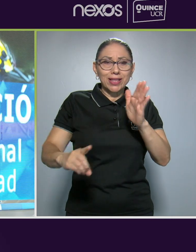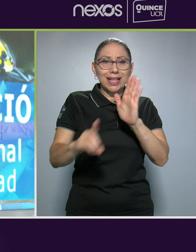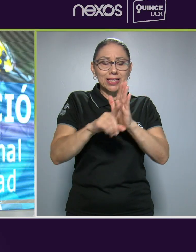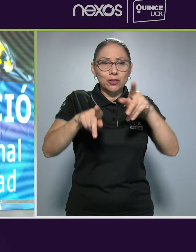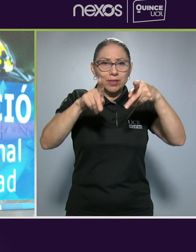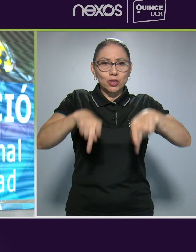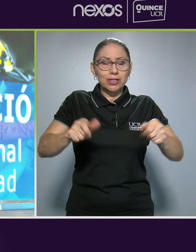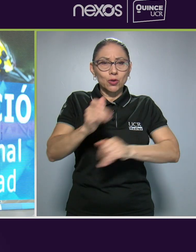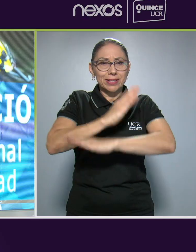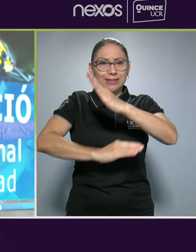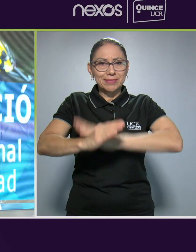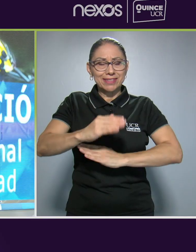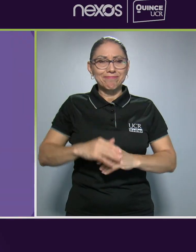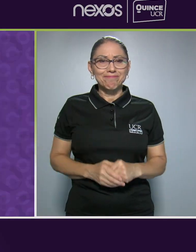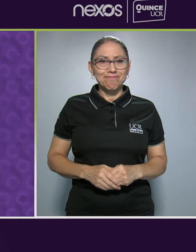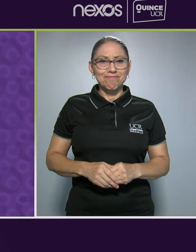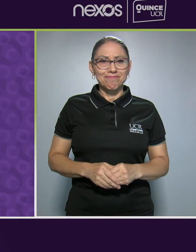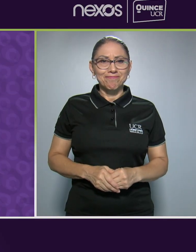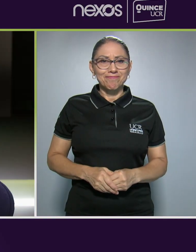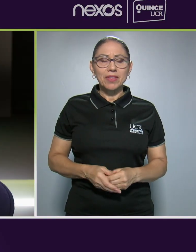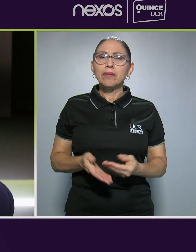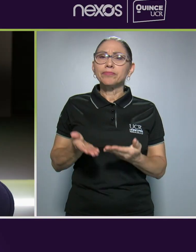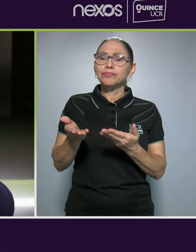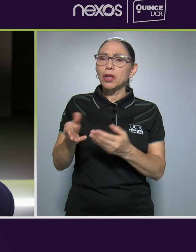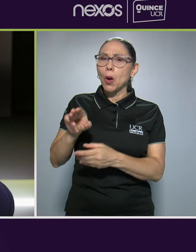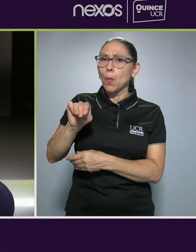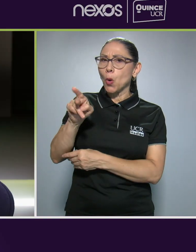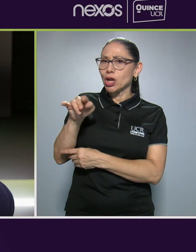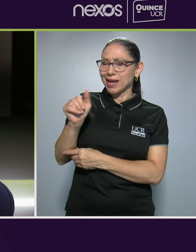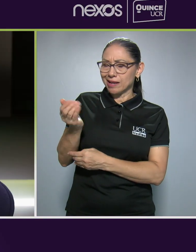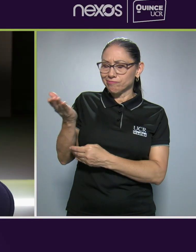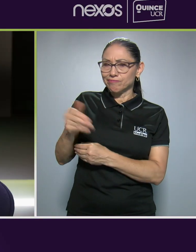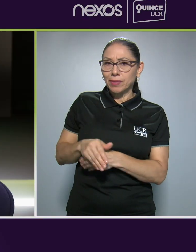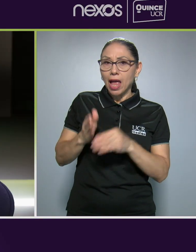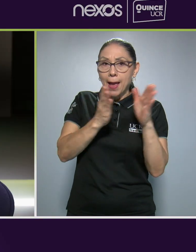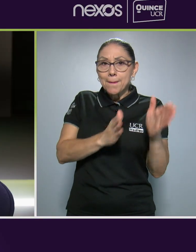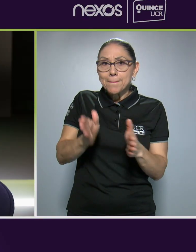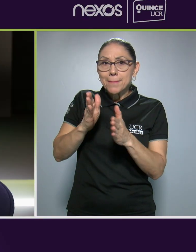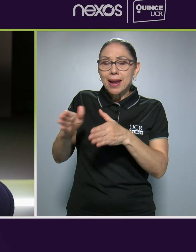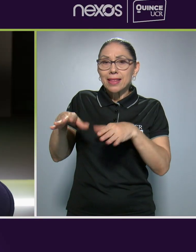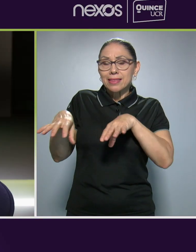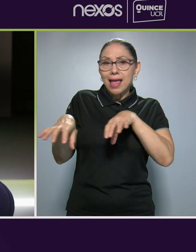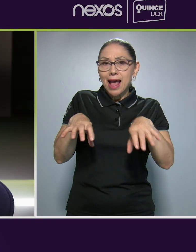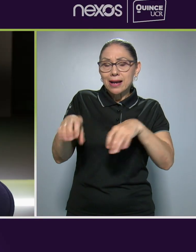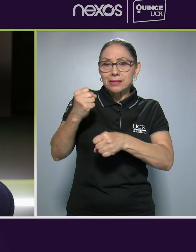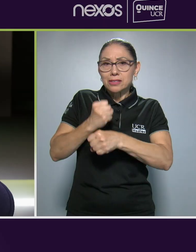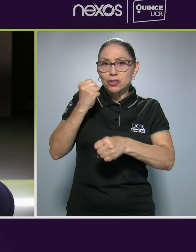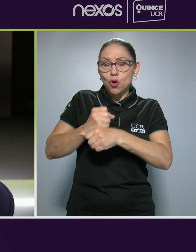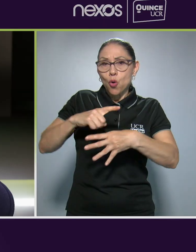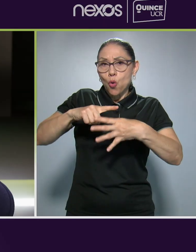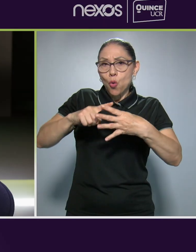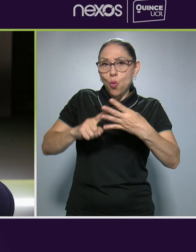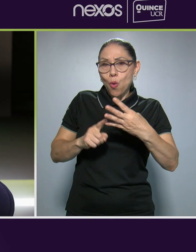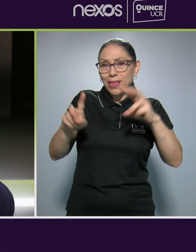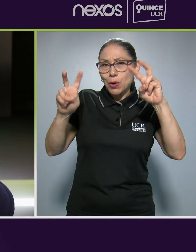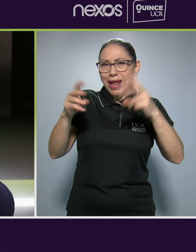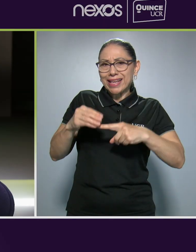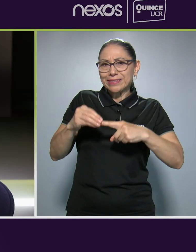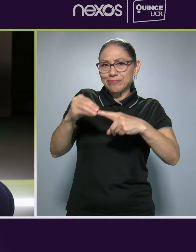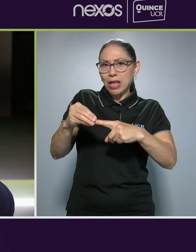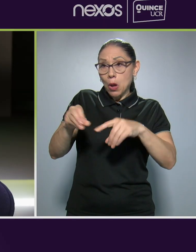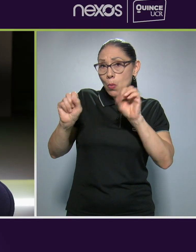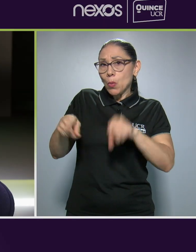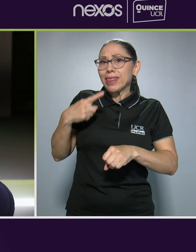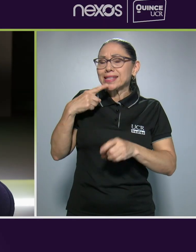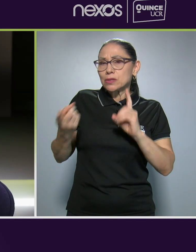de Discapacidad. Y bueno, Mónica, este plan de acción tiene 4 ejes, ¿verdad? Si nos puede mencionar cuáles son y cuáles han sido